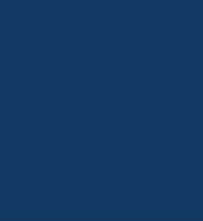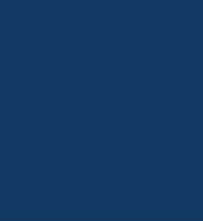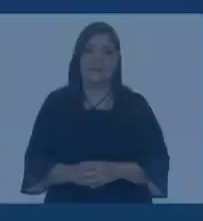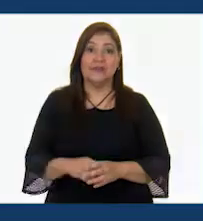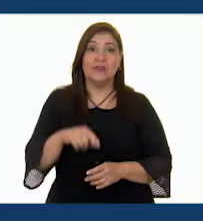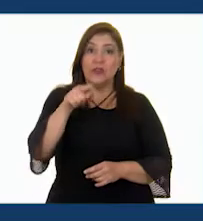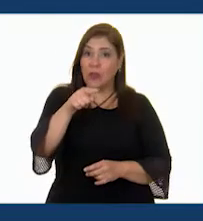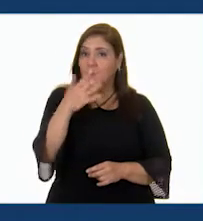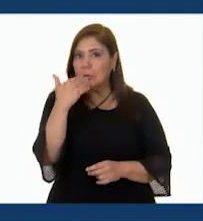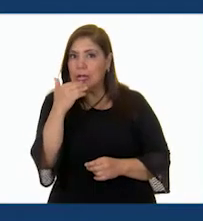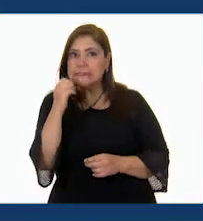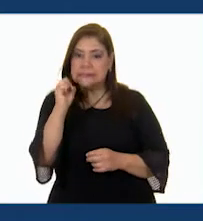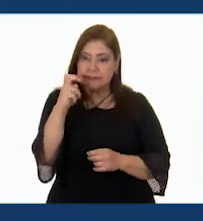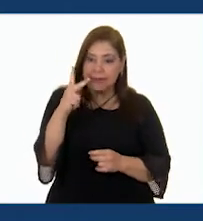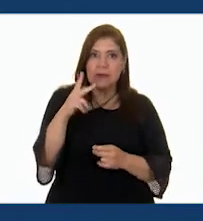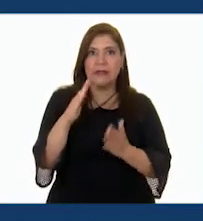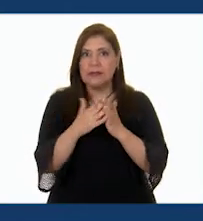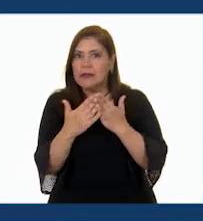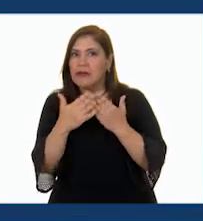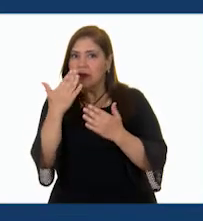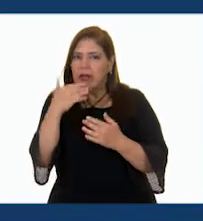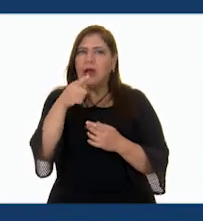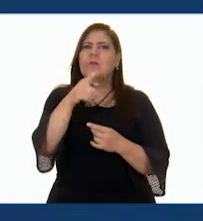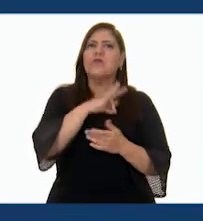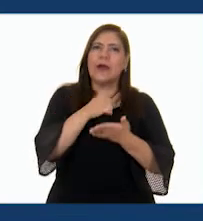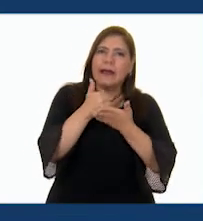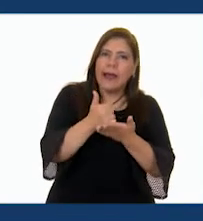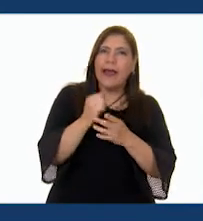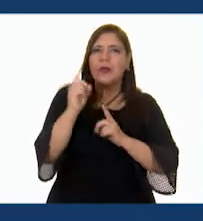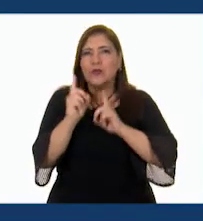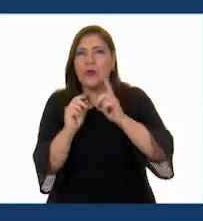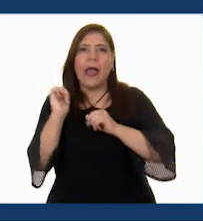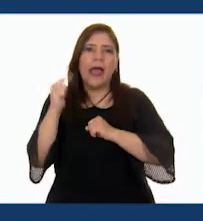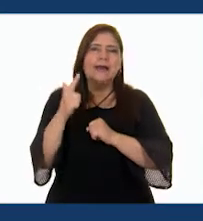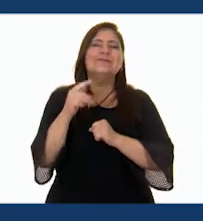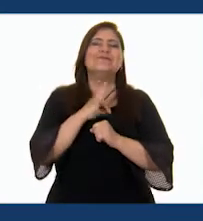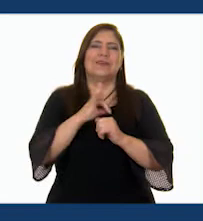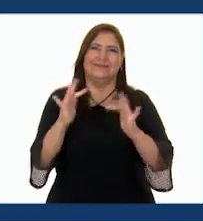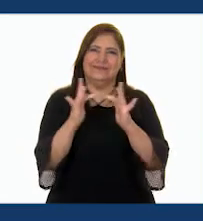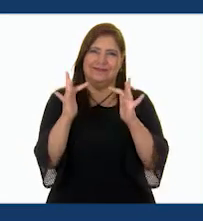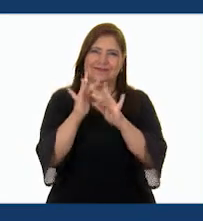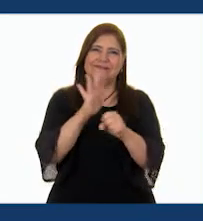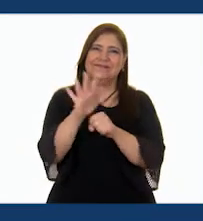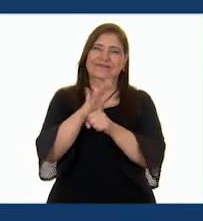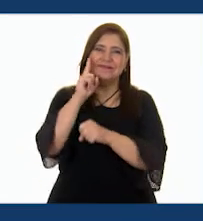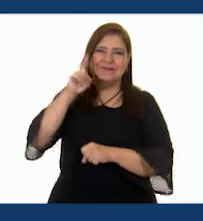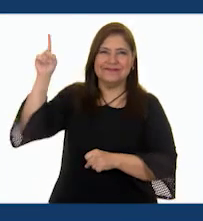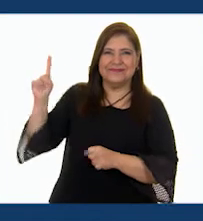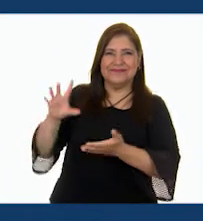Si no tienes el libro de texto o necesitas ayuda para responder las preguntas, contáctanos.